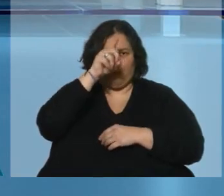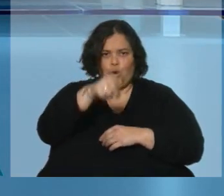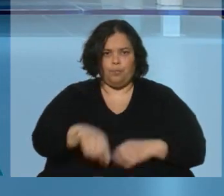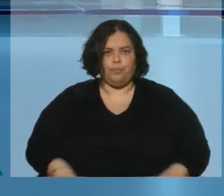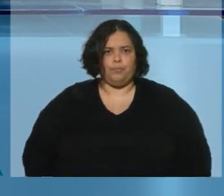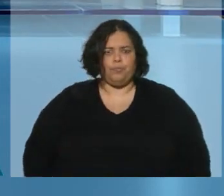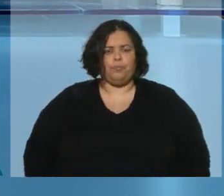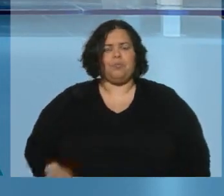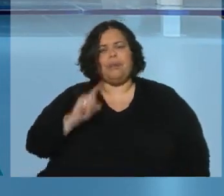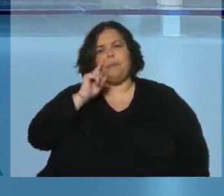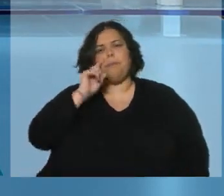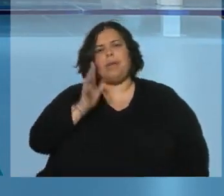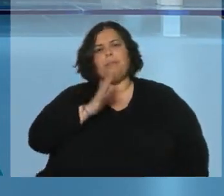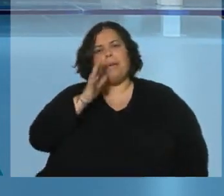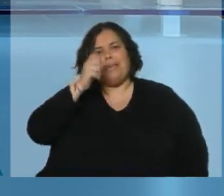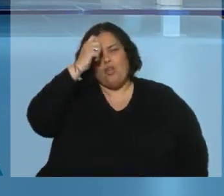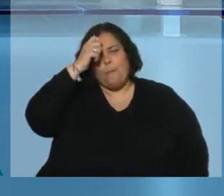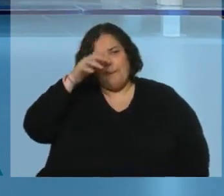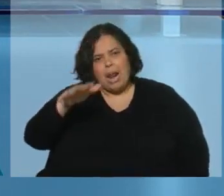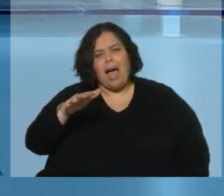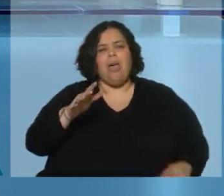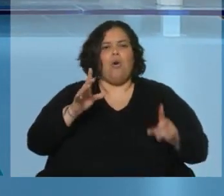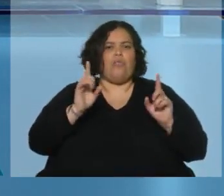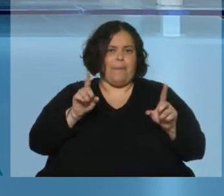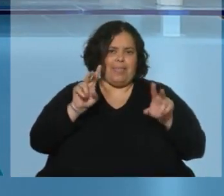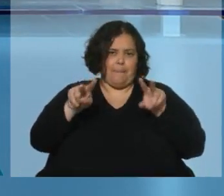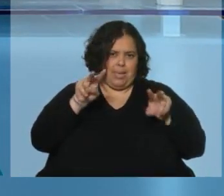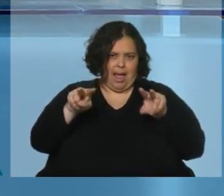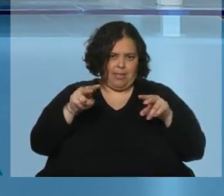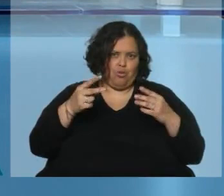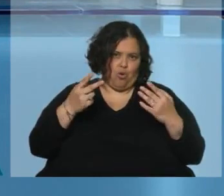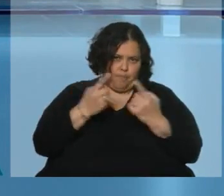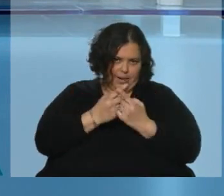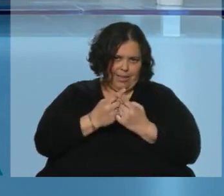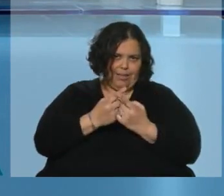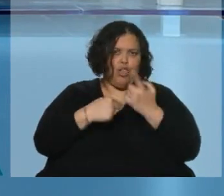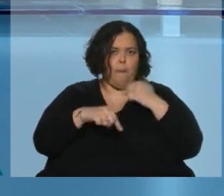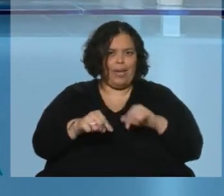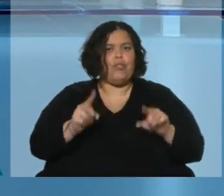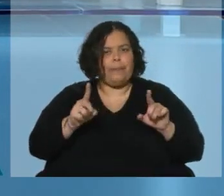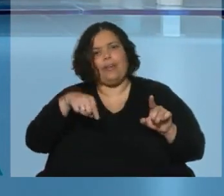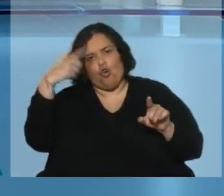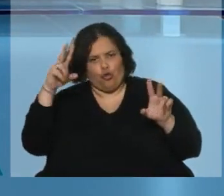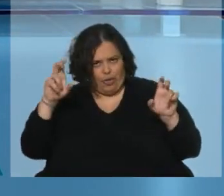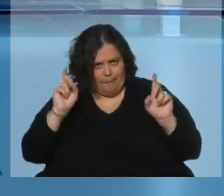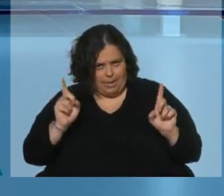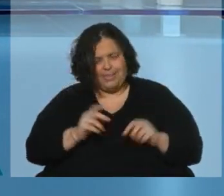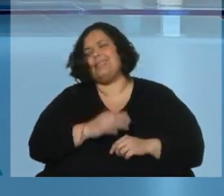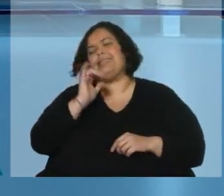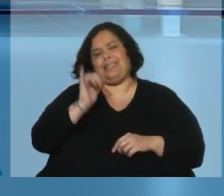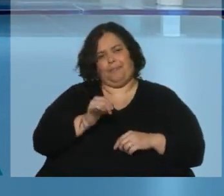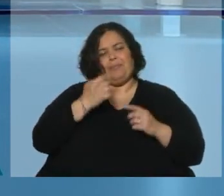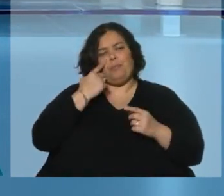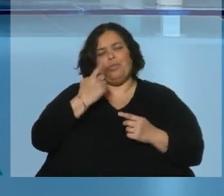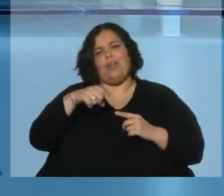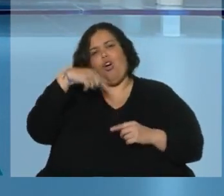bueno Me imagino que en la rural del Prado Más allá de Ver el partido están sucediendo otras cosas hay otros temas si vamos con una mirada ahora de